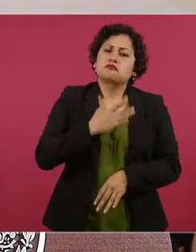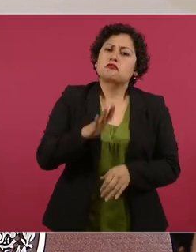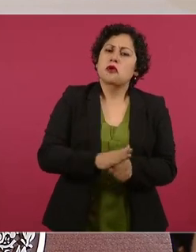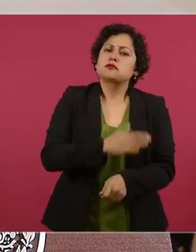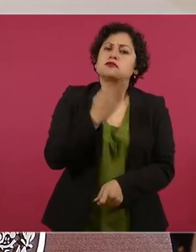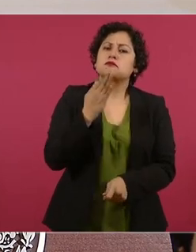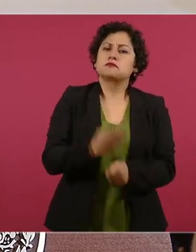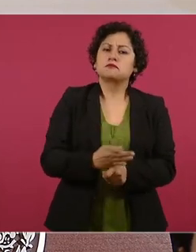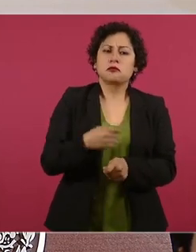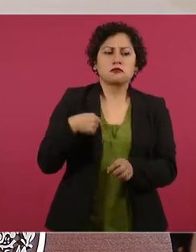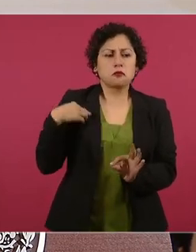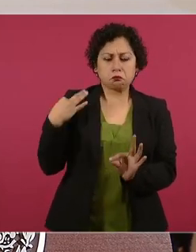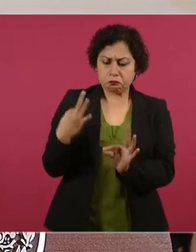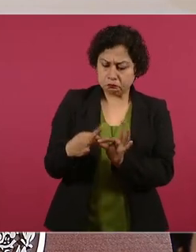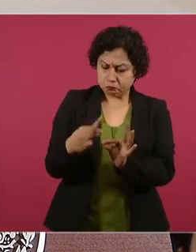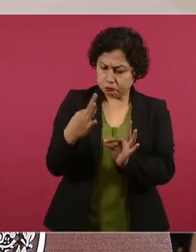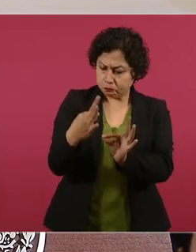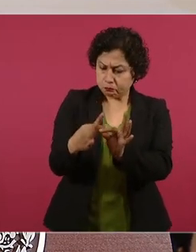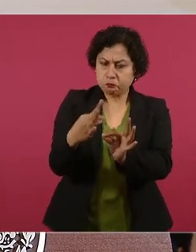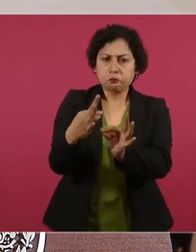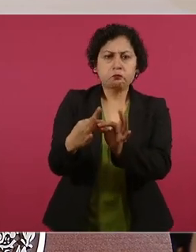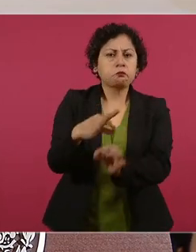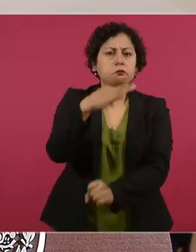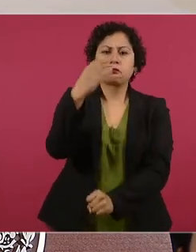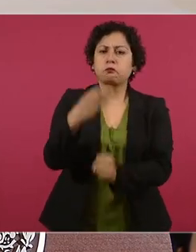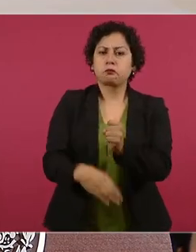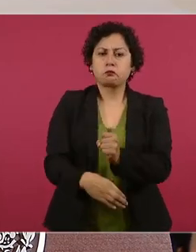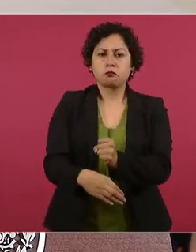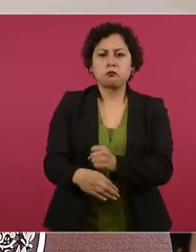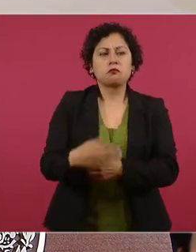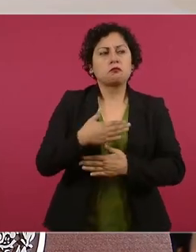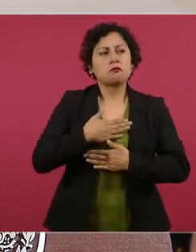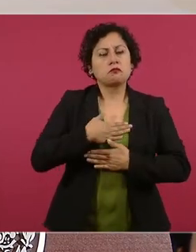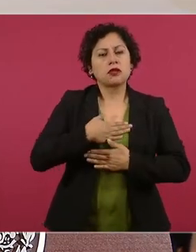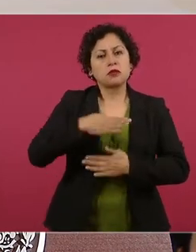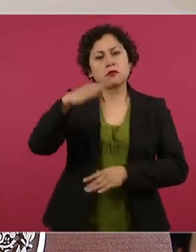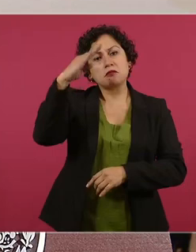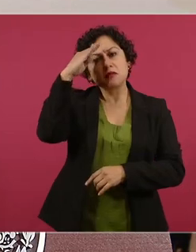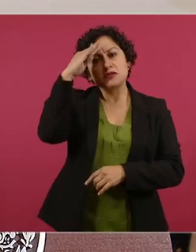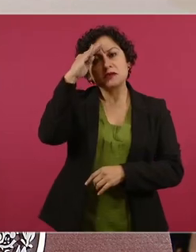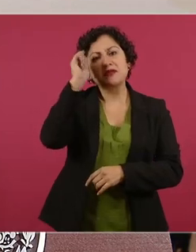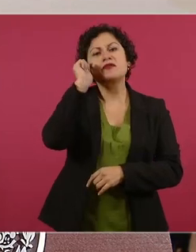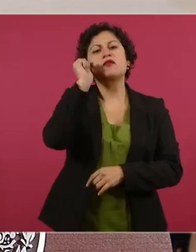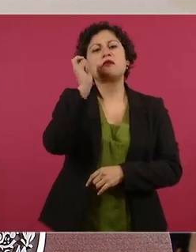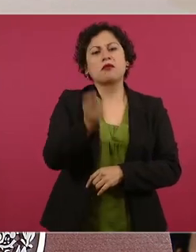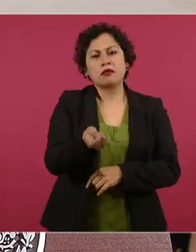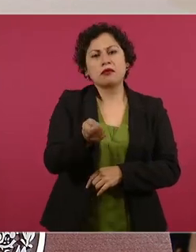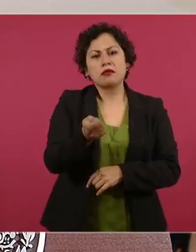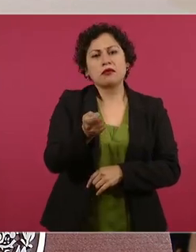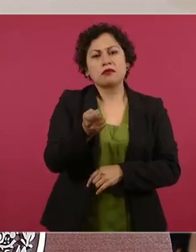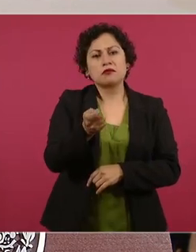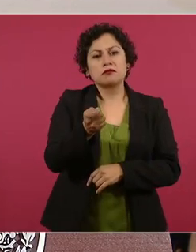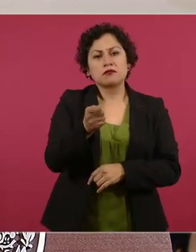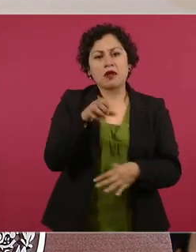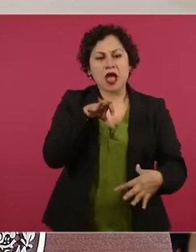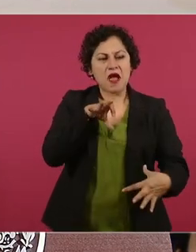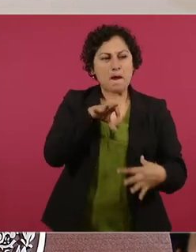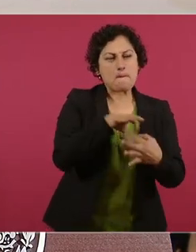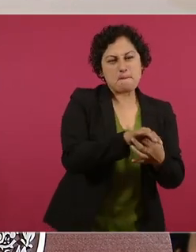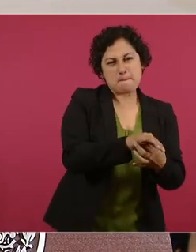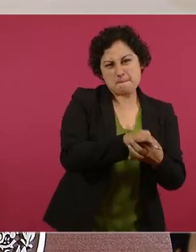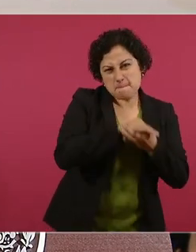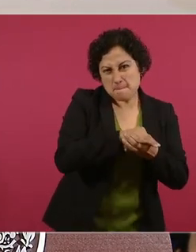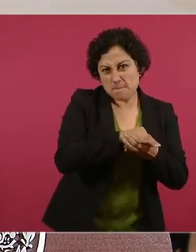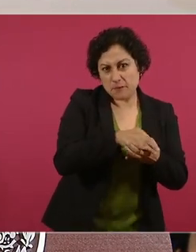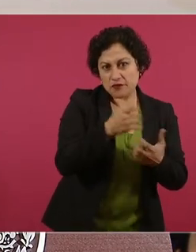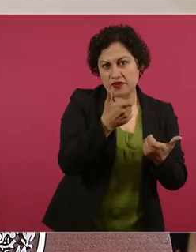el criterio de que no debemos tener demasiado apego ni al dinero